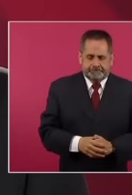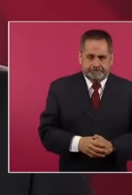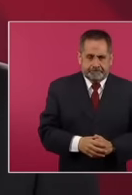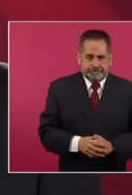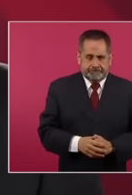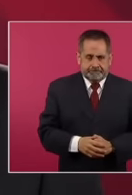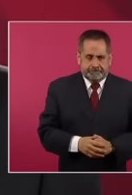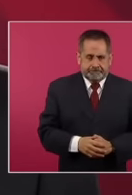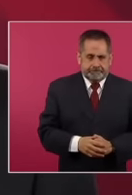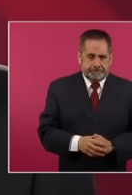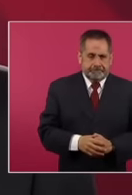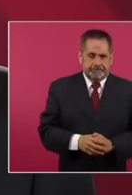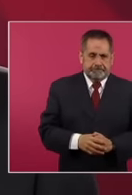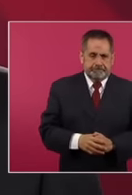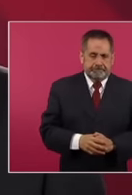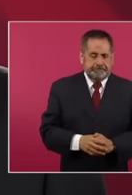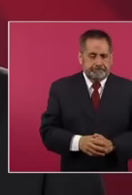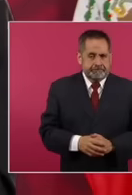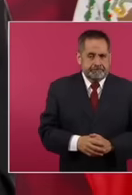aire yo